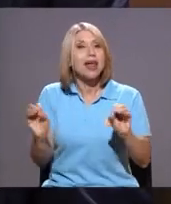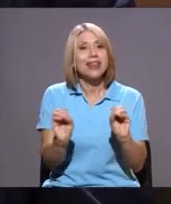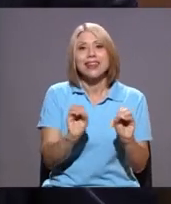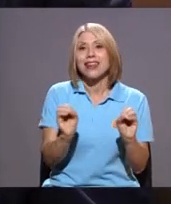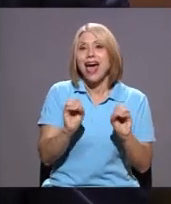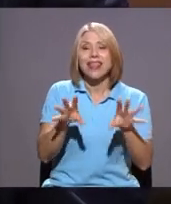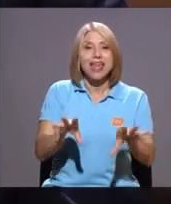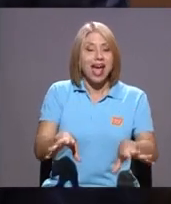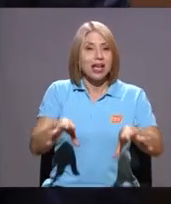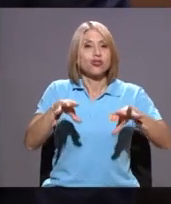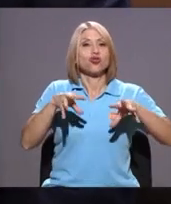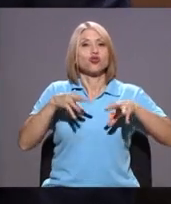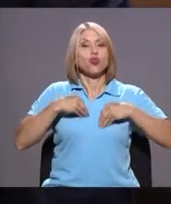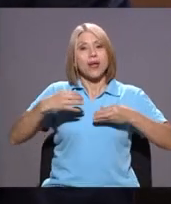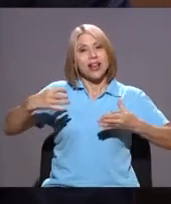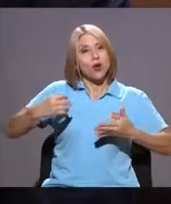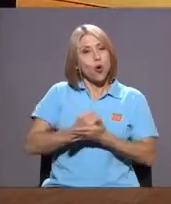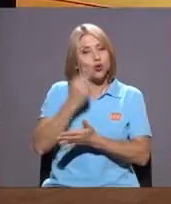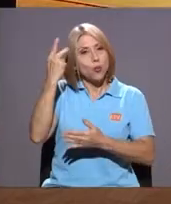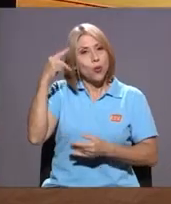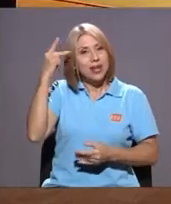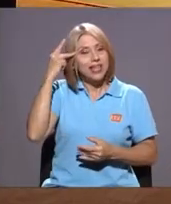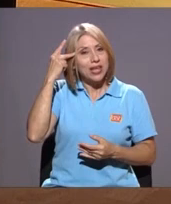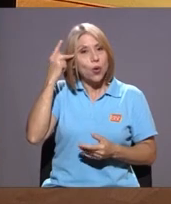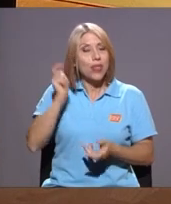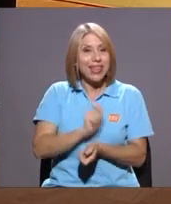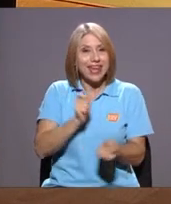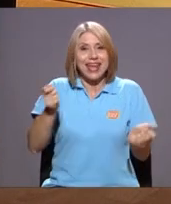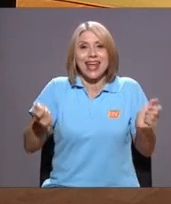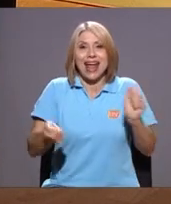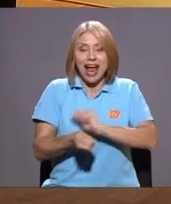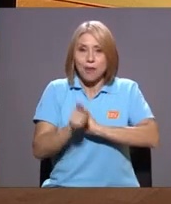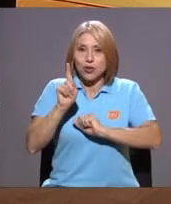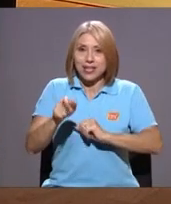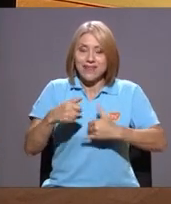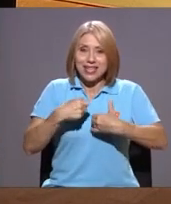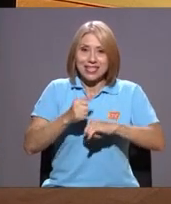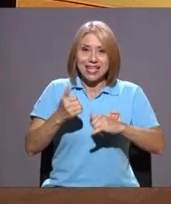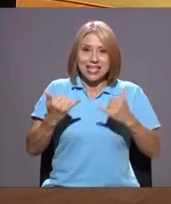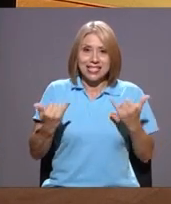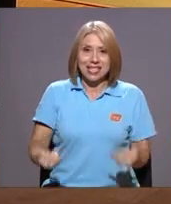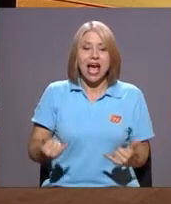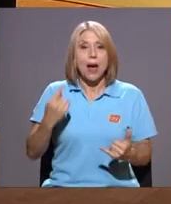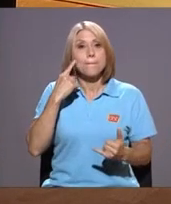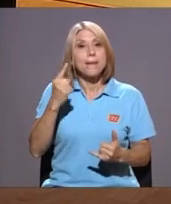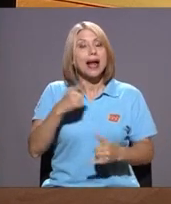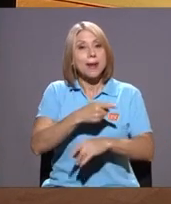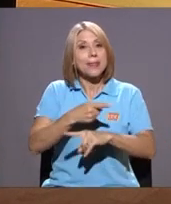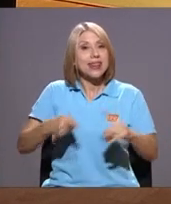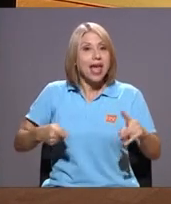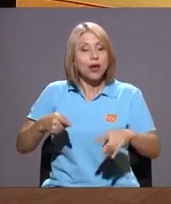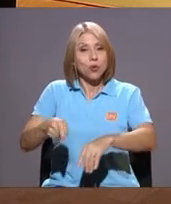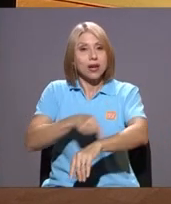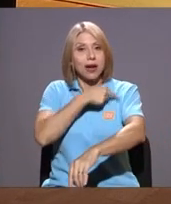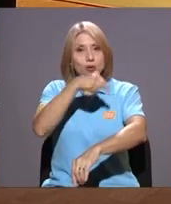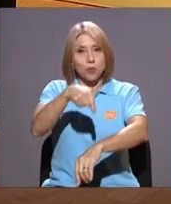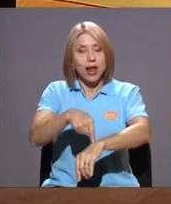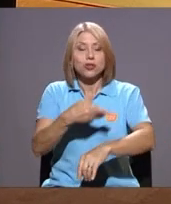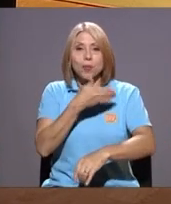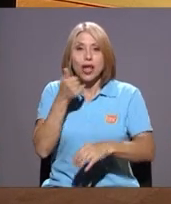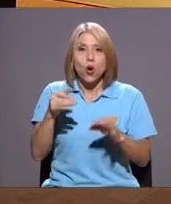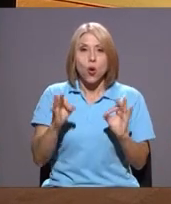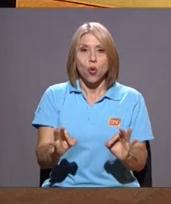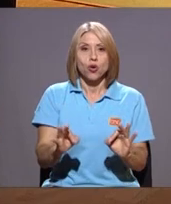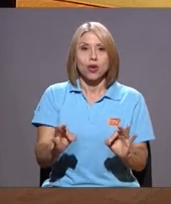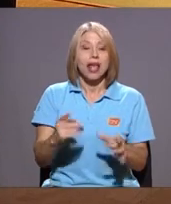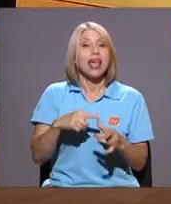político de los ajustes que tenemos que hacer ya para garantizarnos un mediano y largo plazo mejor y eso pues nos lleva a